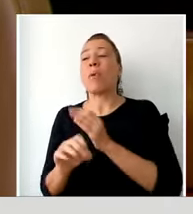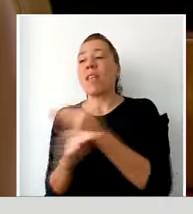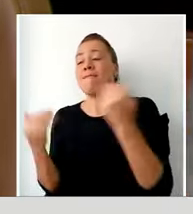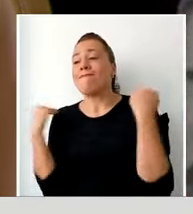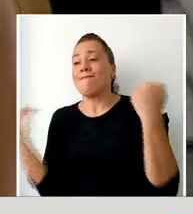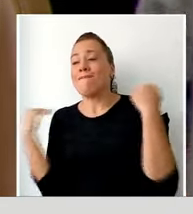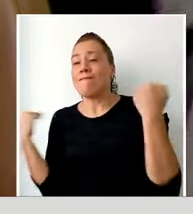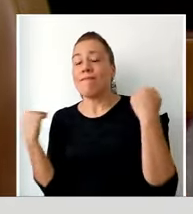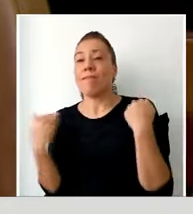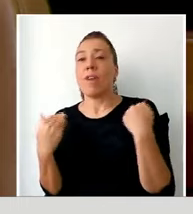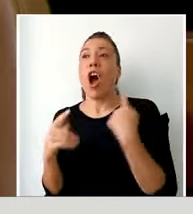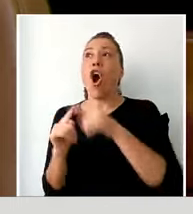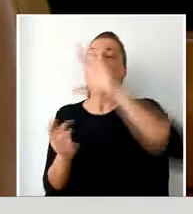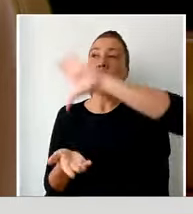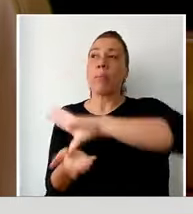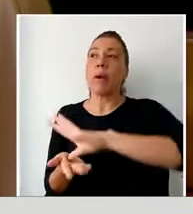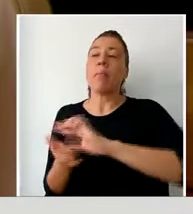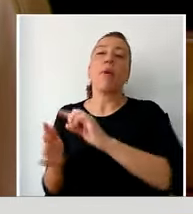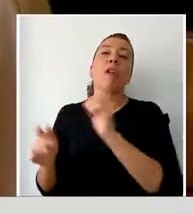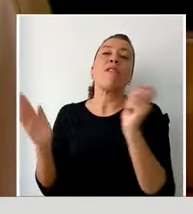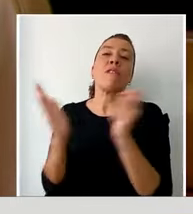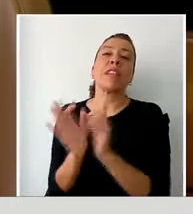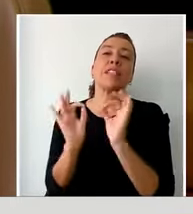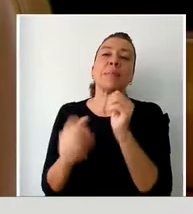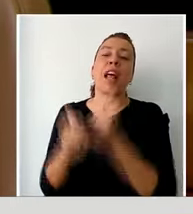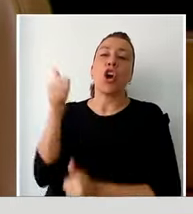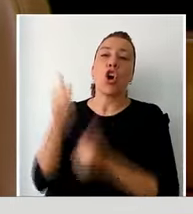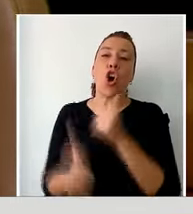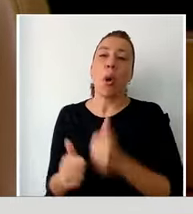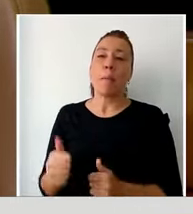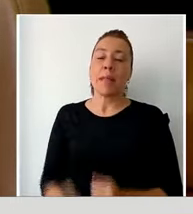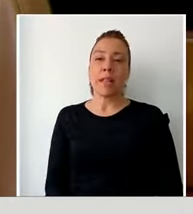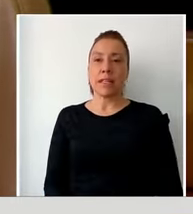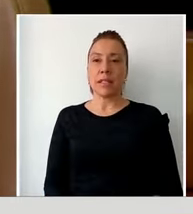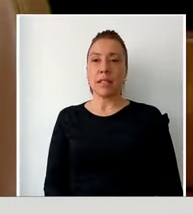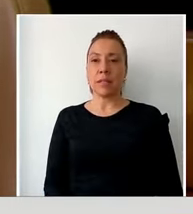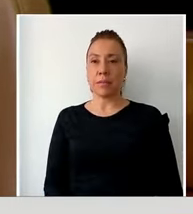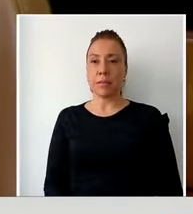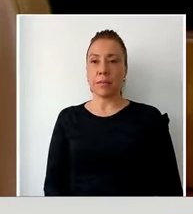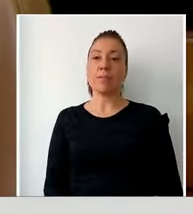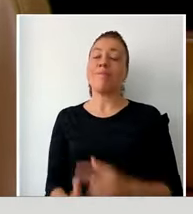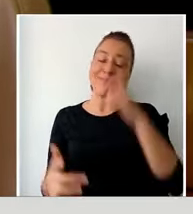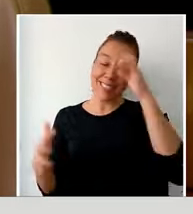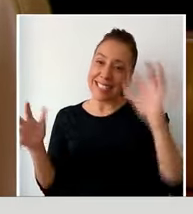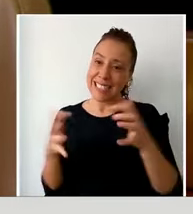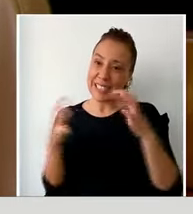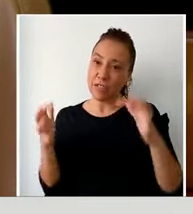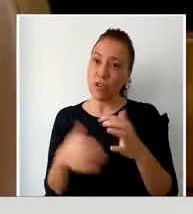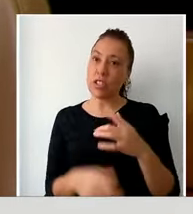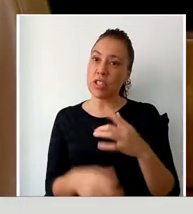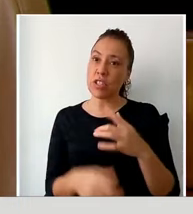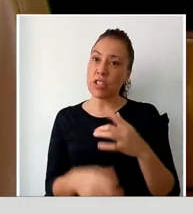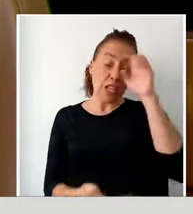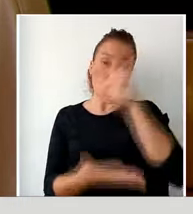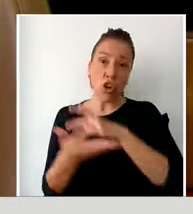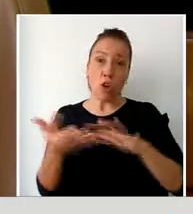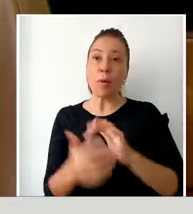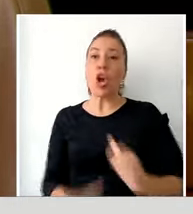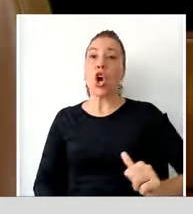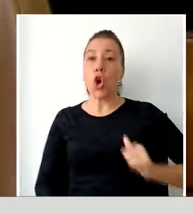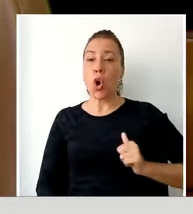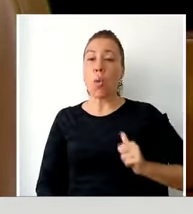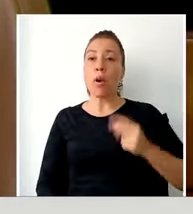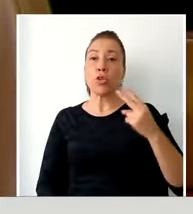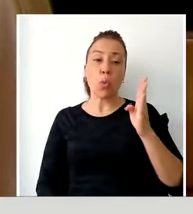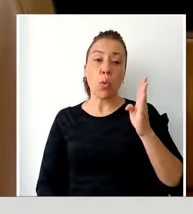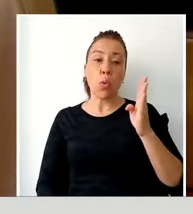país por determinadas temporadas de competencia y entrenamientos y que con mucho esfuerzo pero sin complicaciones cumplen con sus deberes escolares